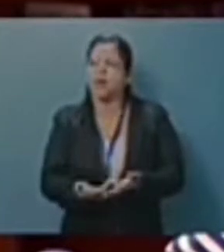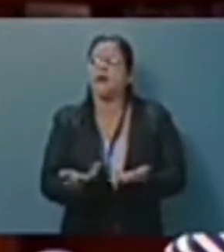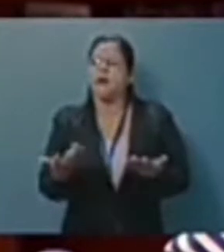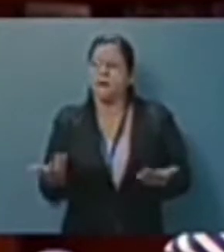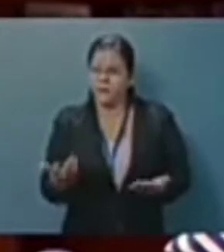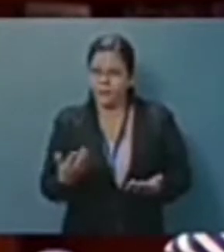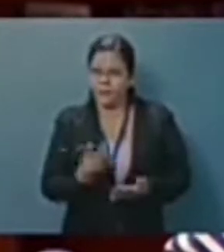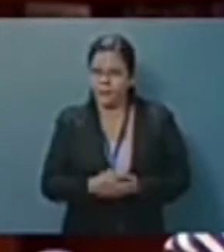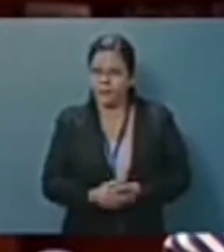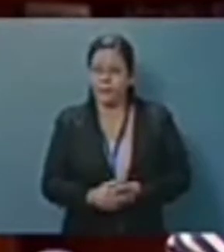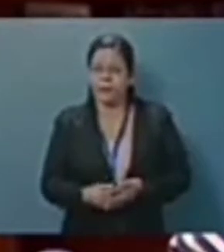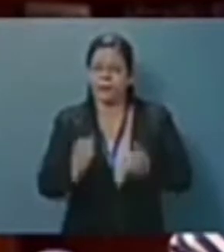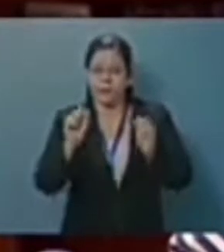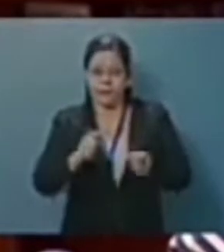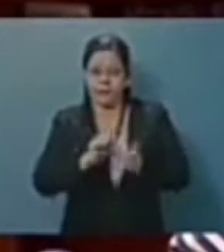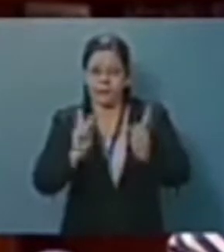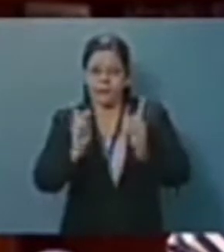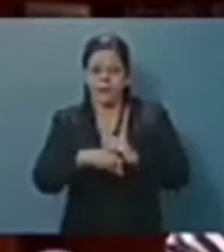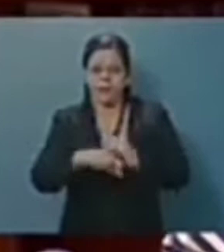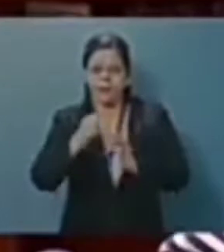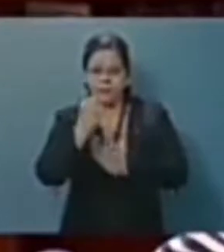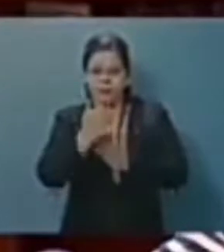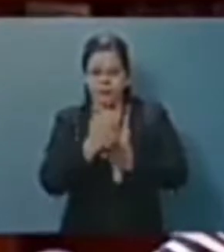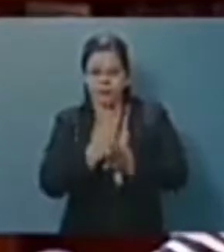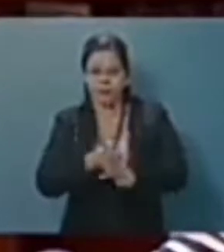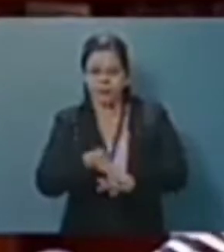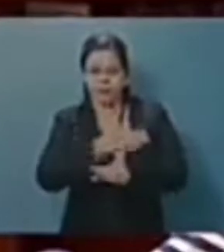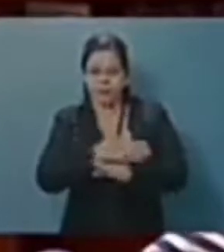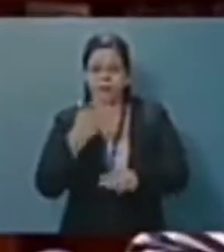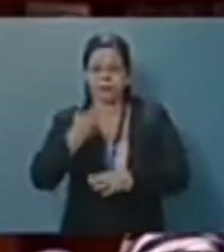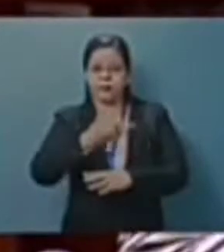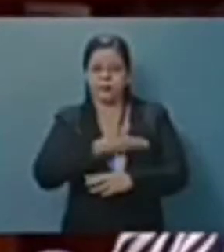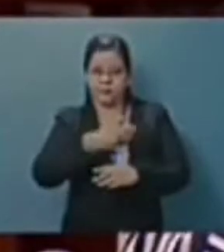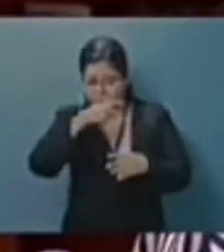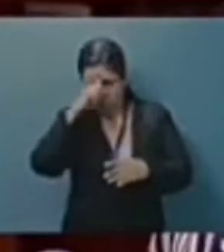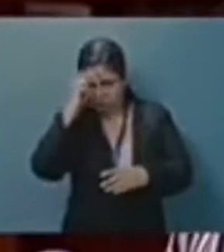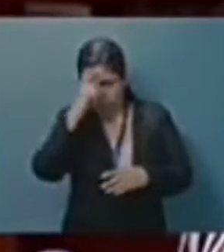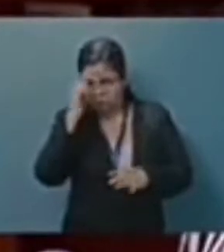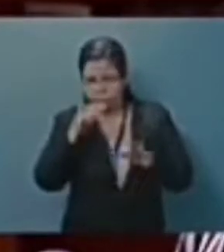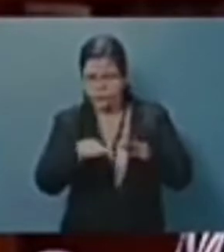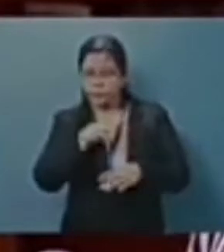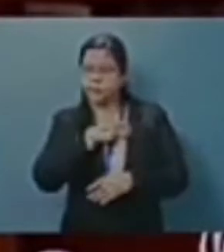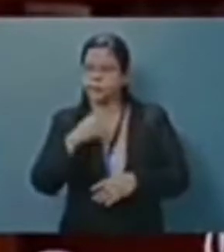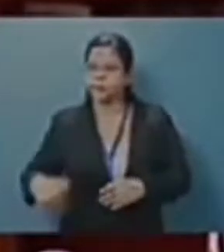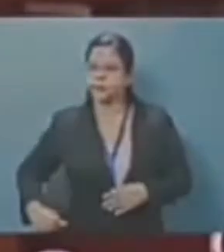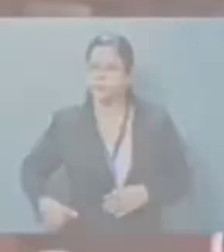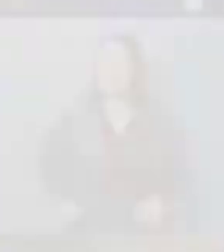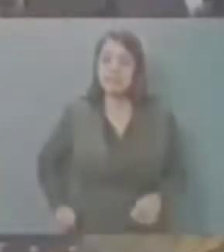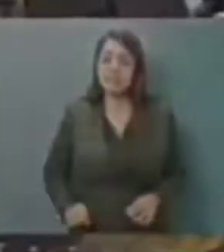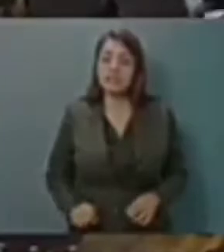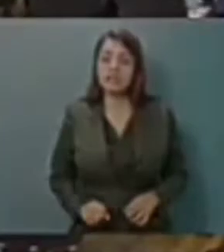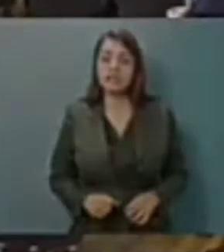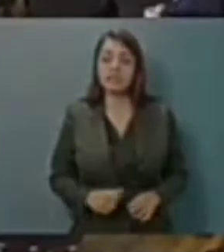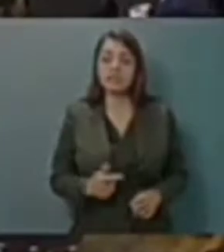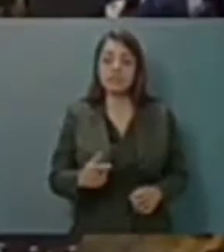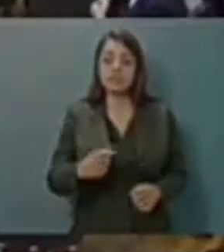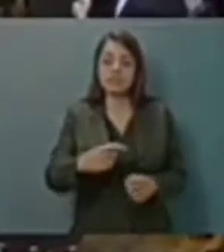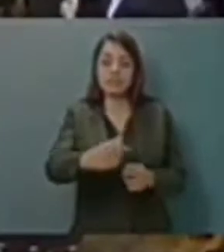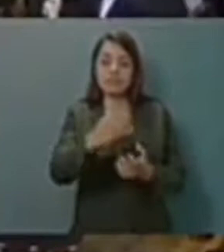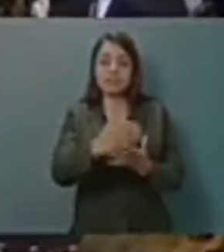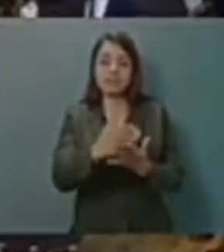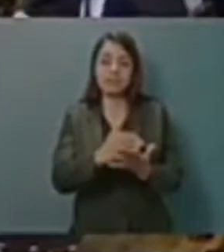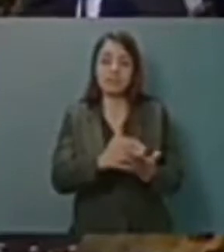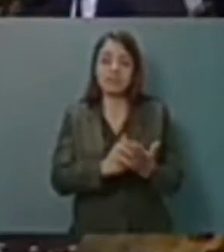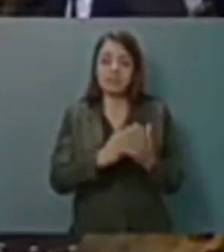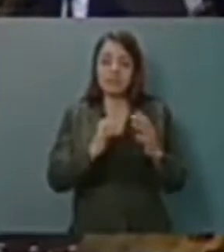que sustituya la agenda digital que estábamos desarrollando. Gracias, señor presidente. La